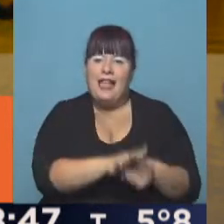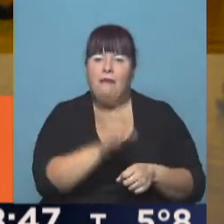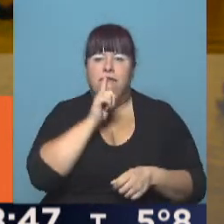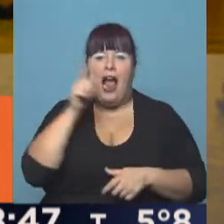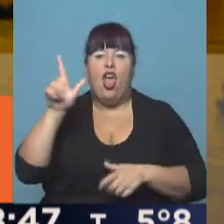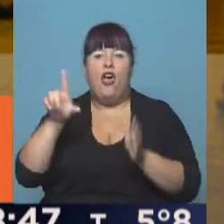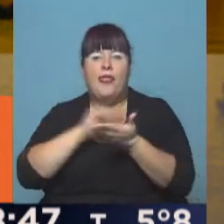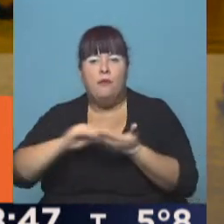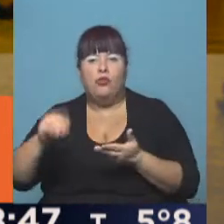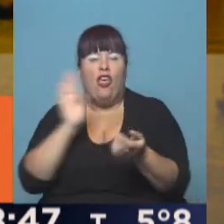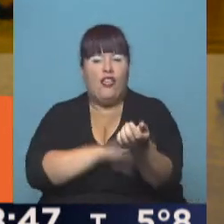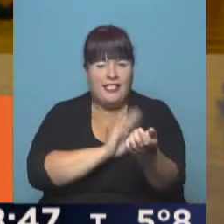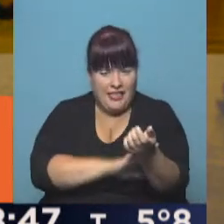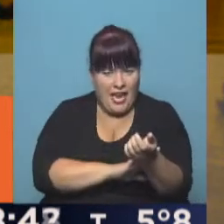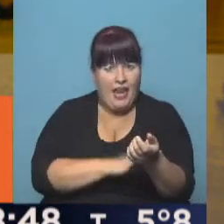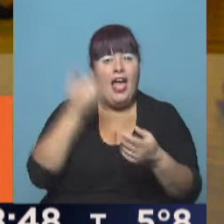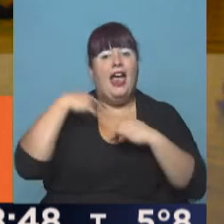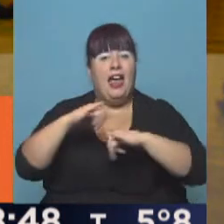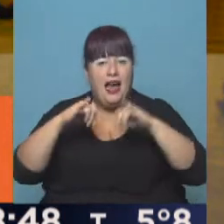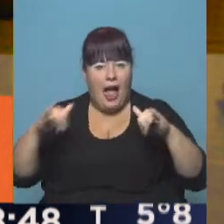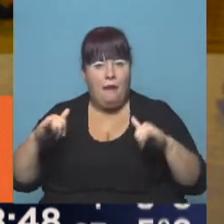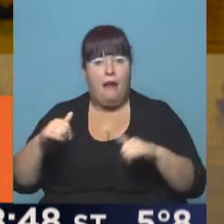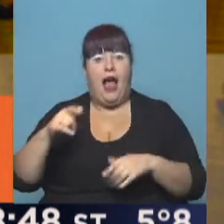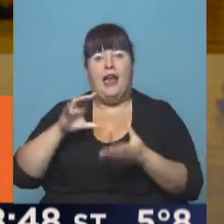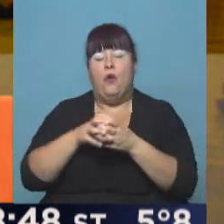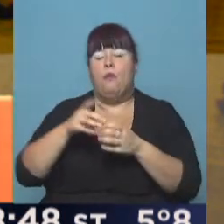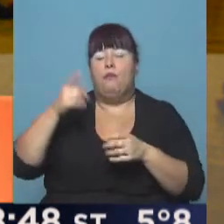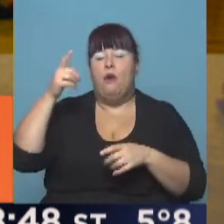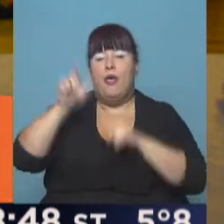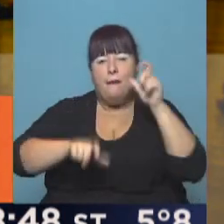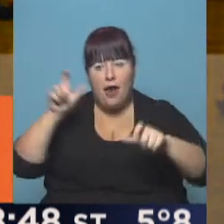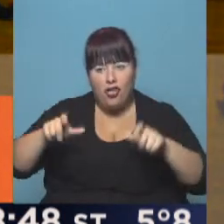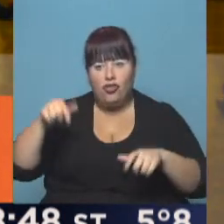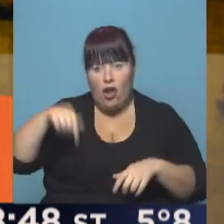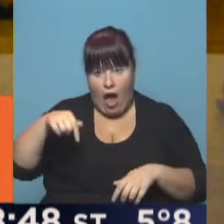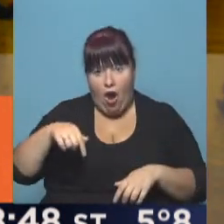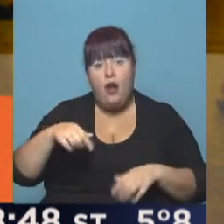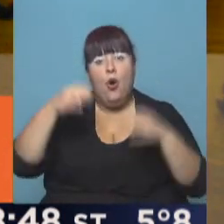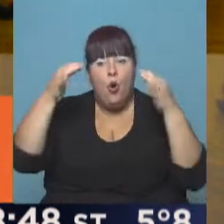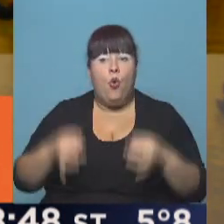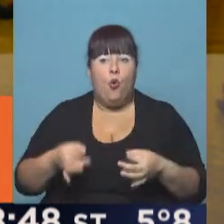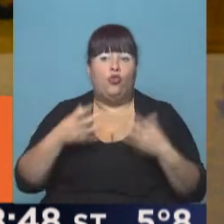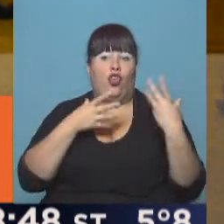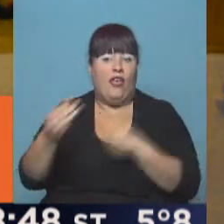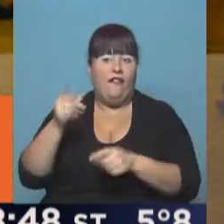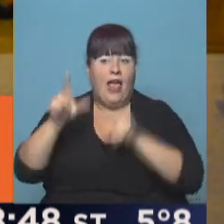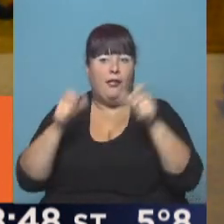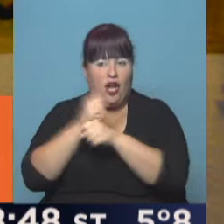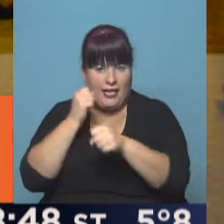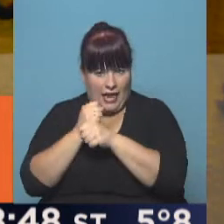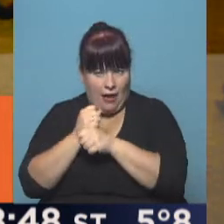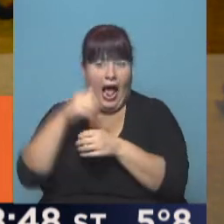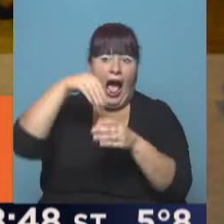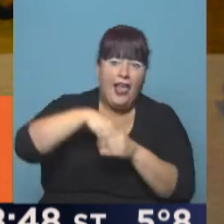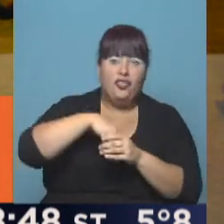los legisladores de la izquierda que en la campaña y el mandato popular que están llevando adelante es justamente la defensa de los trabajadores fuera